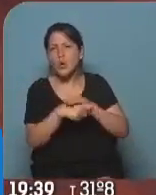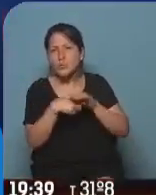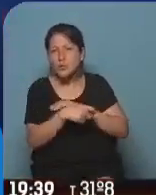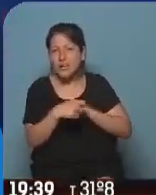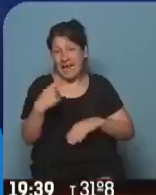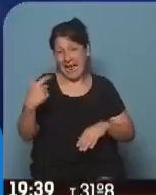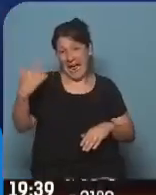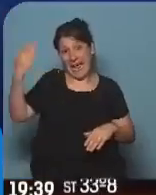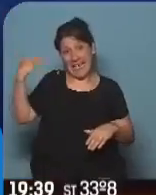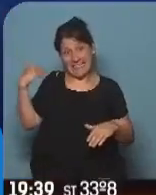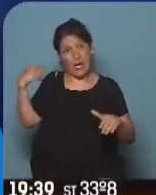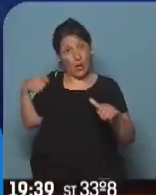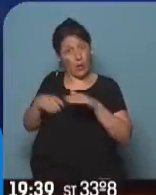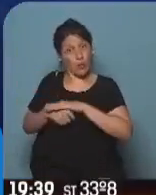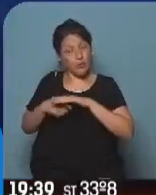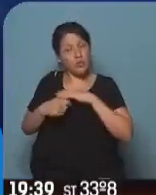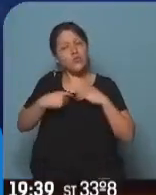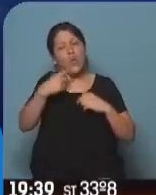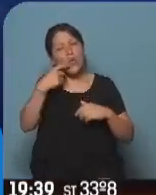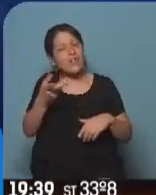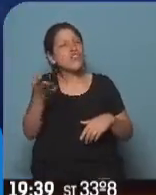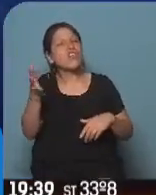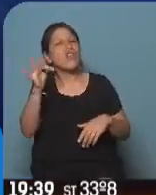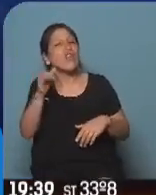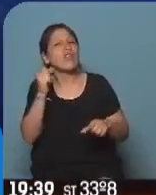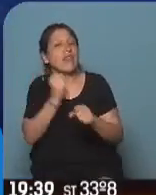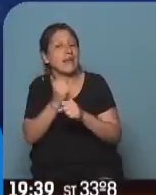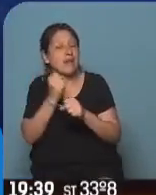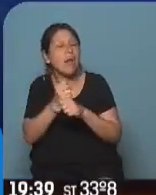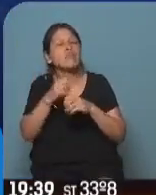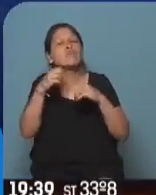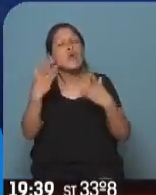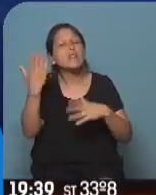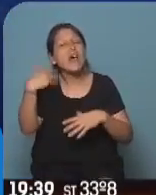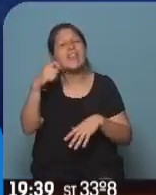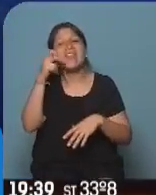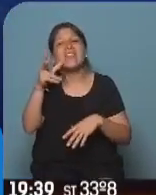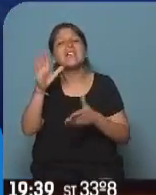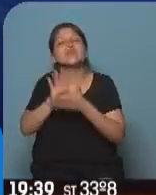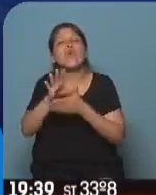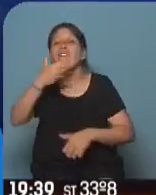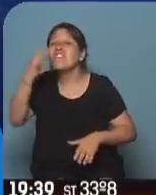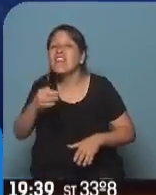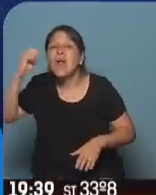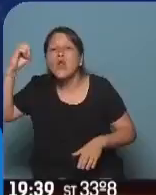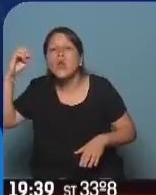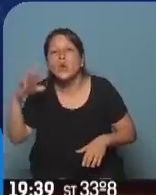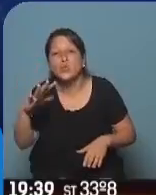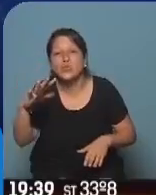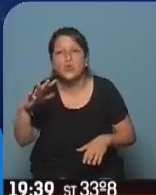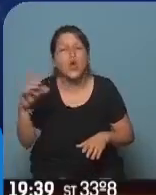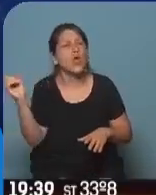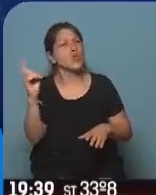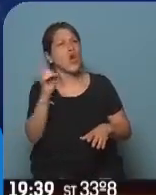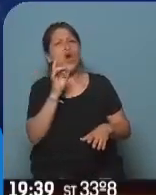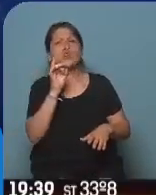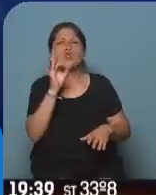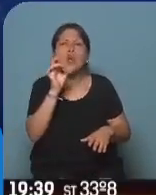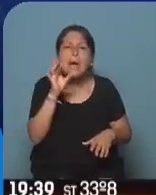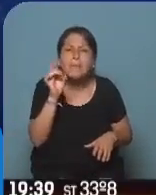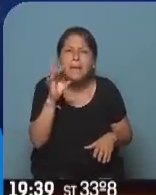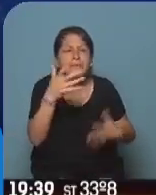entramado diario, por eso que digo que debemos alumbrar la verdad y no solamente quienes eran testaferros, los testaferros